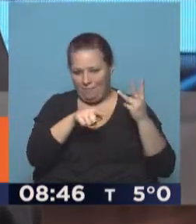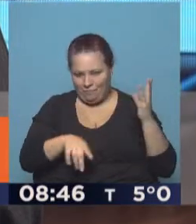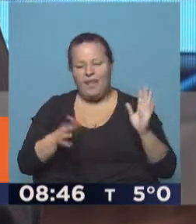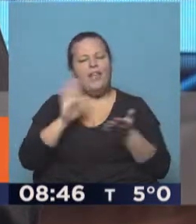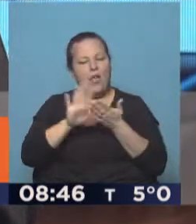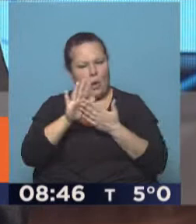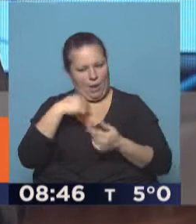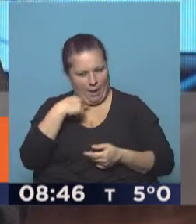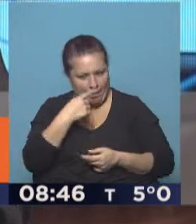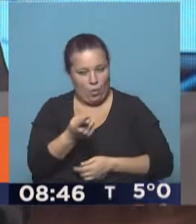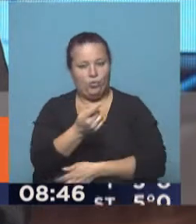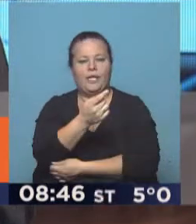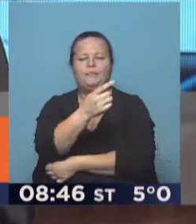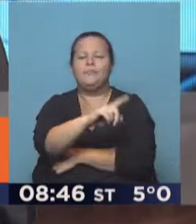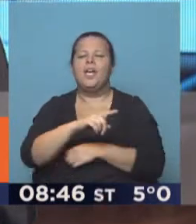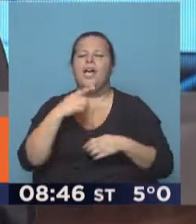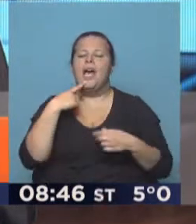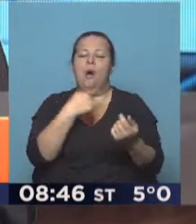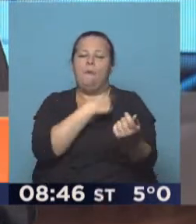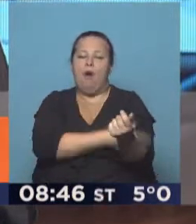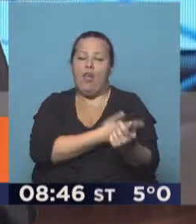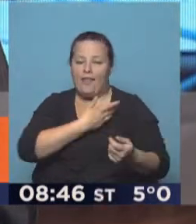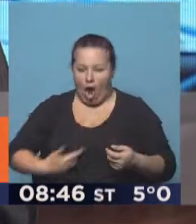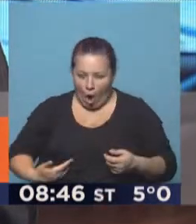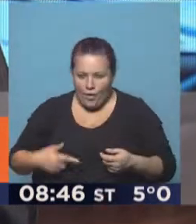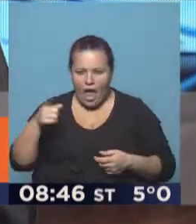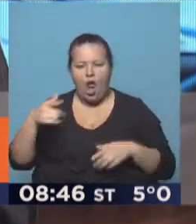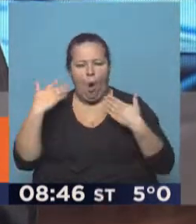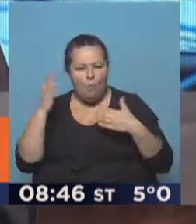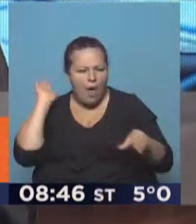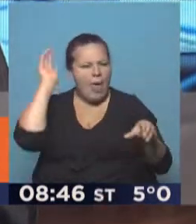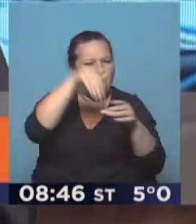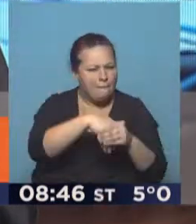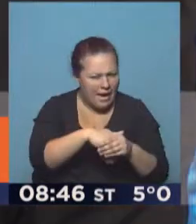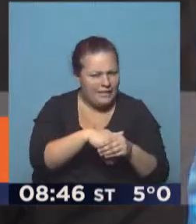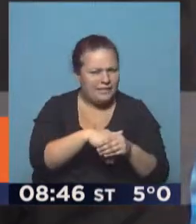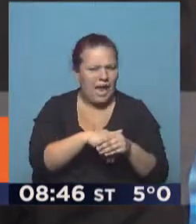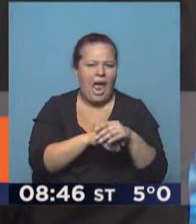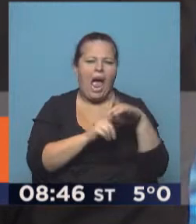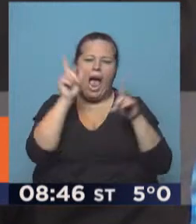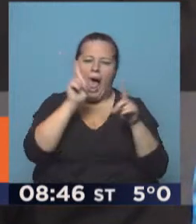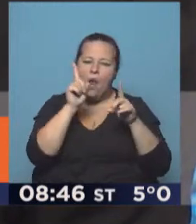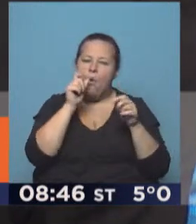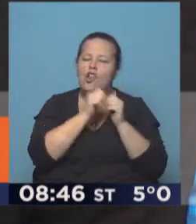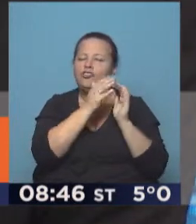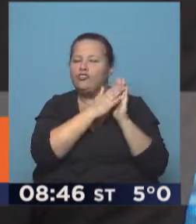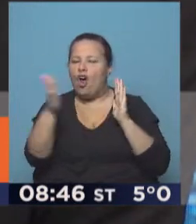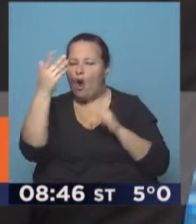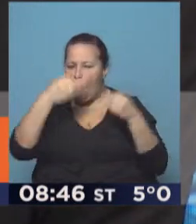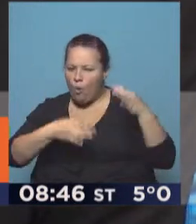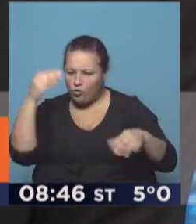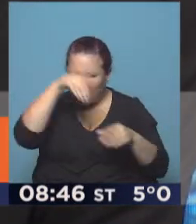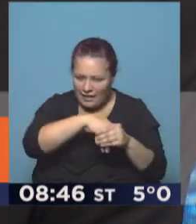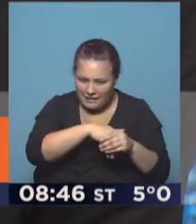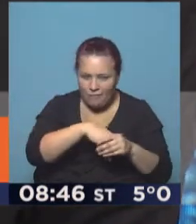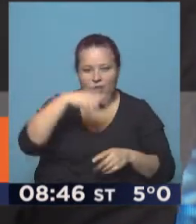reformulo la pregunta. ¿El Poder Ejecutivo tiene tanta injerencia en algunos tramos de nuestra historia, en la justicia,